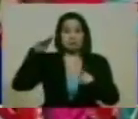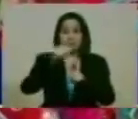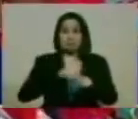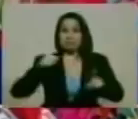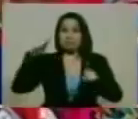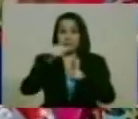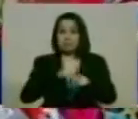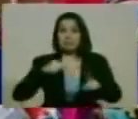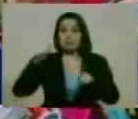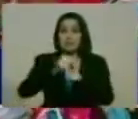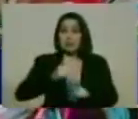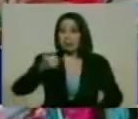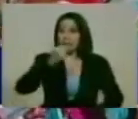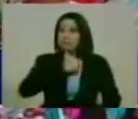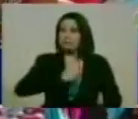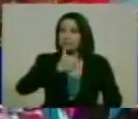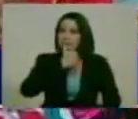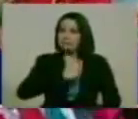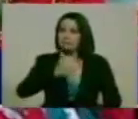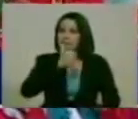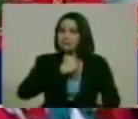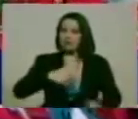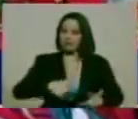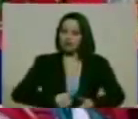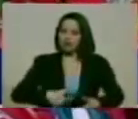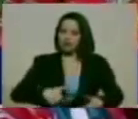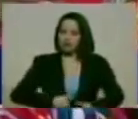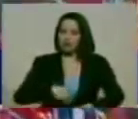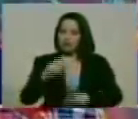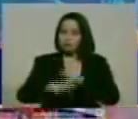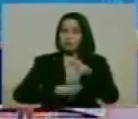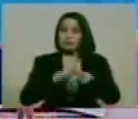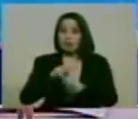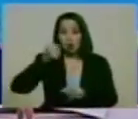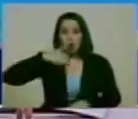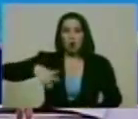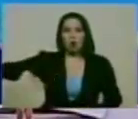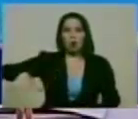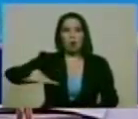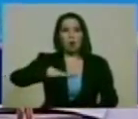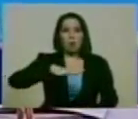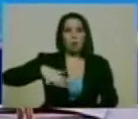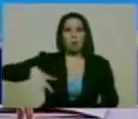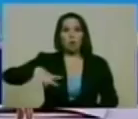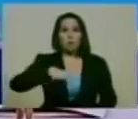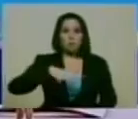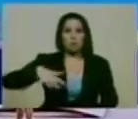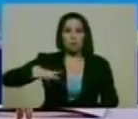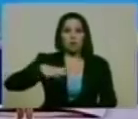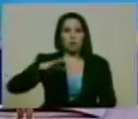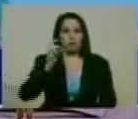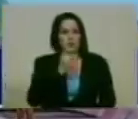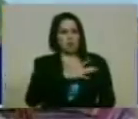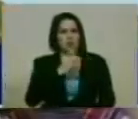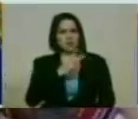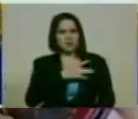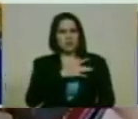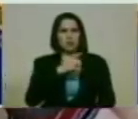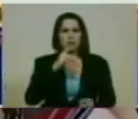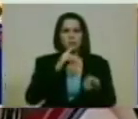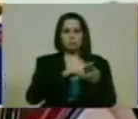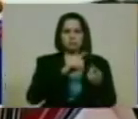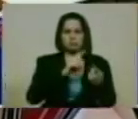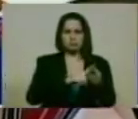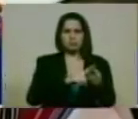526 años de resistencia. A los pueblos mapuche de Chile, a los pueblos aymara,